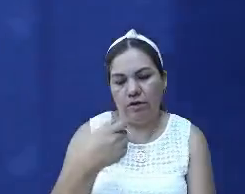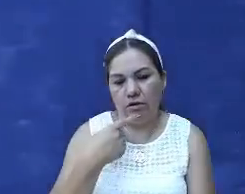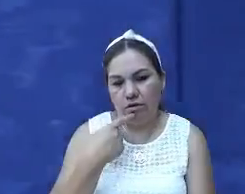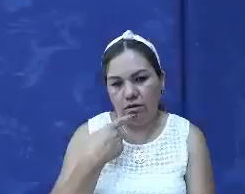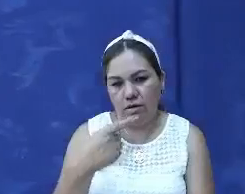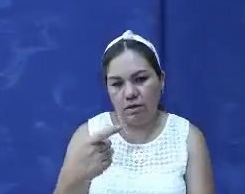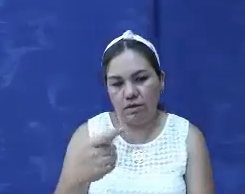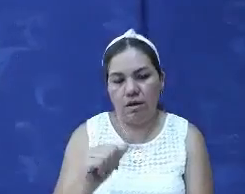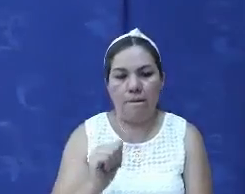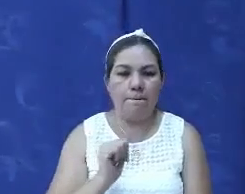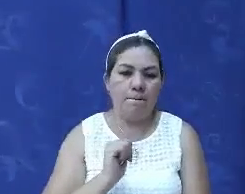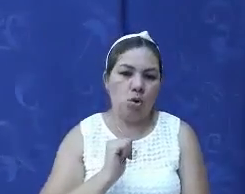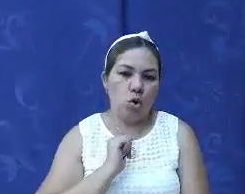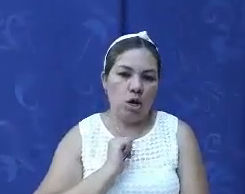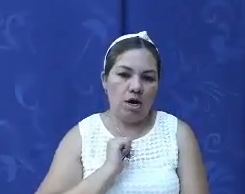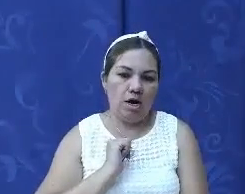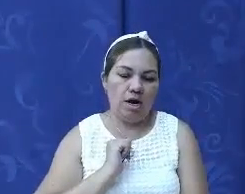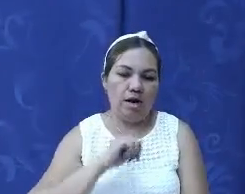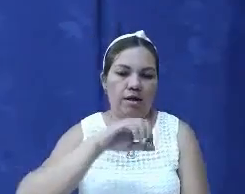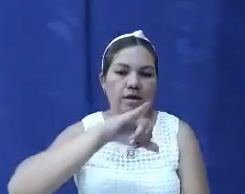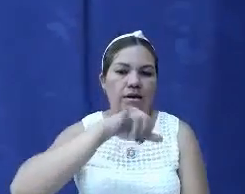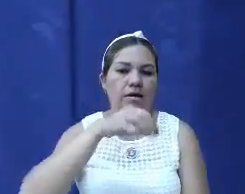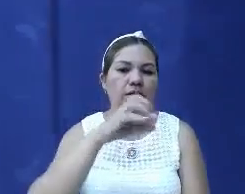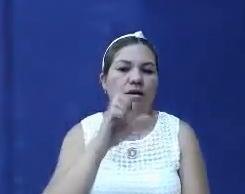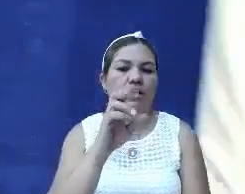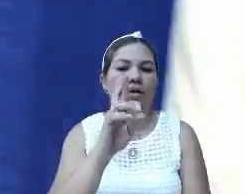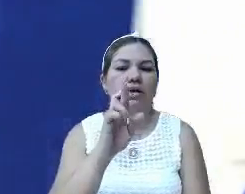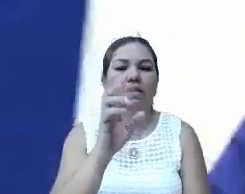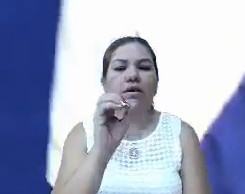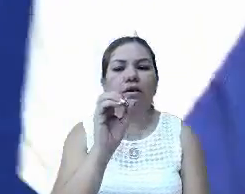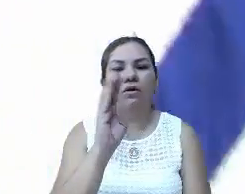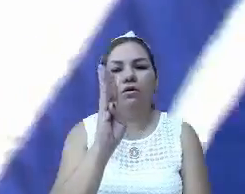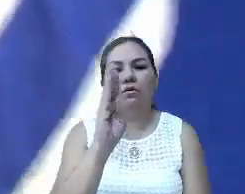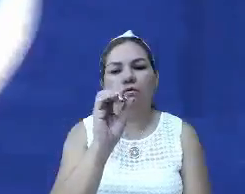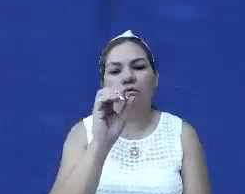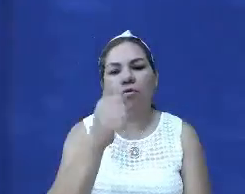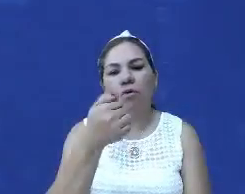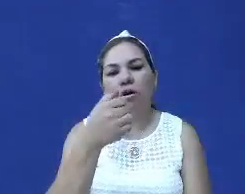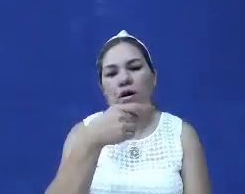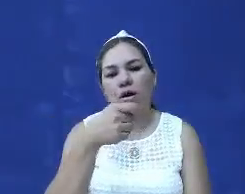dice, mujer de Jeroboam, ¿por qué te finges ser otra?